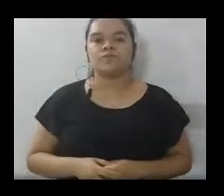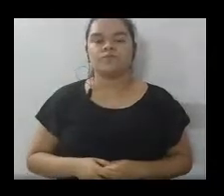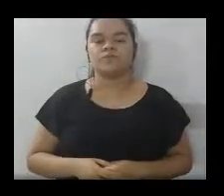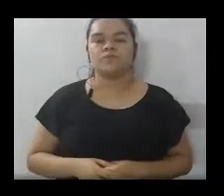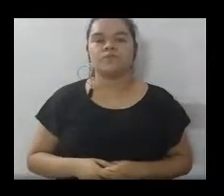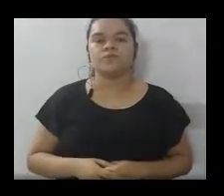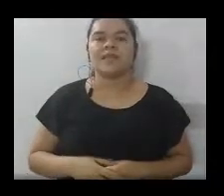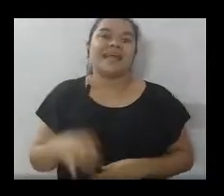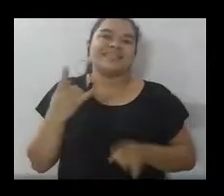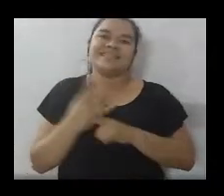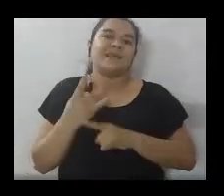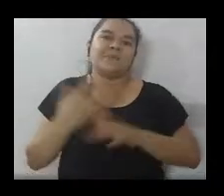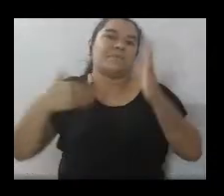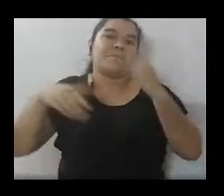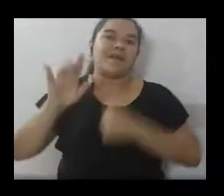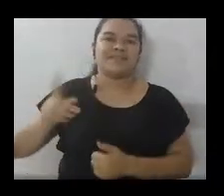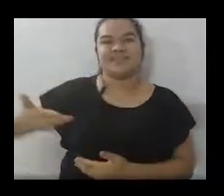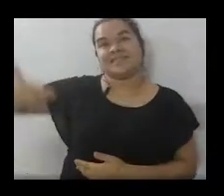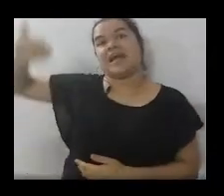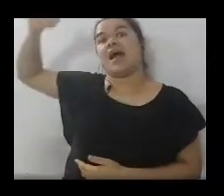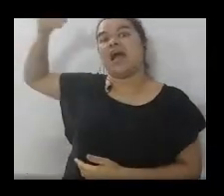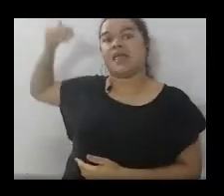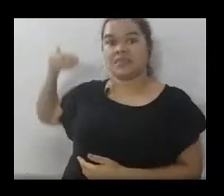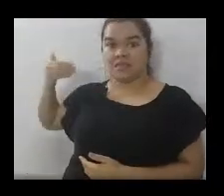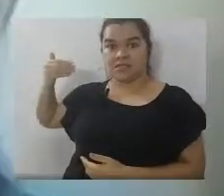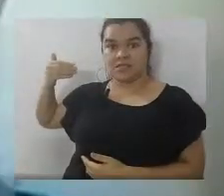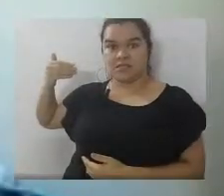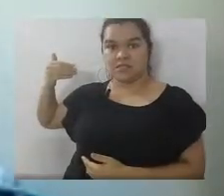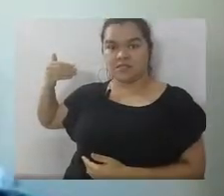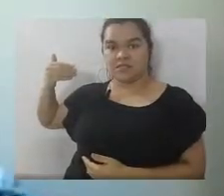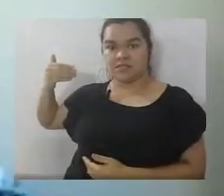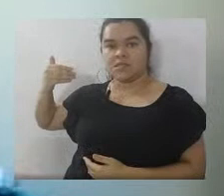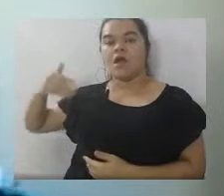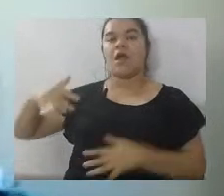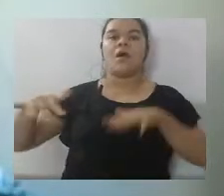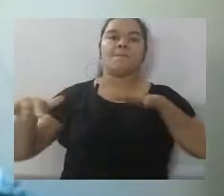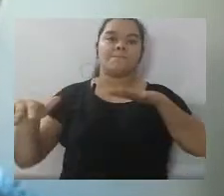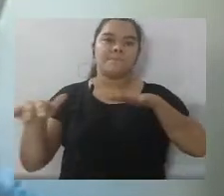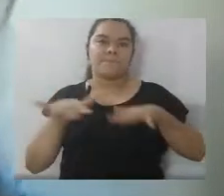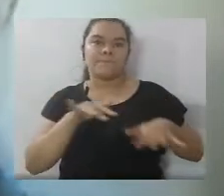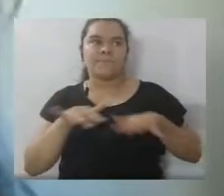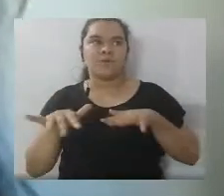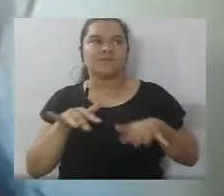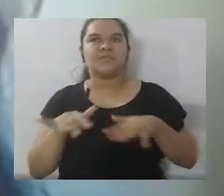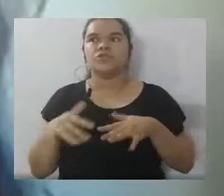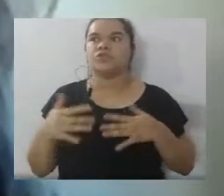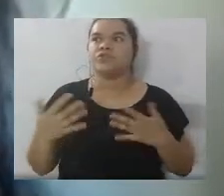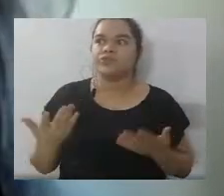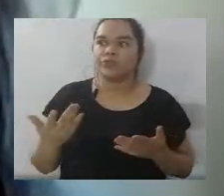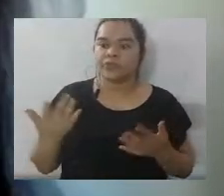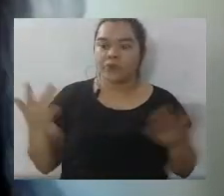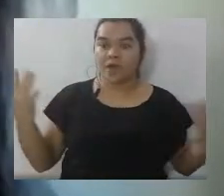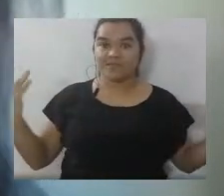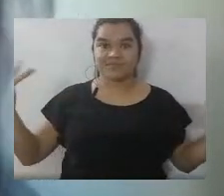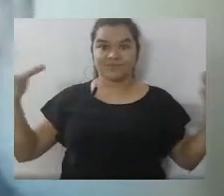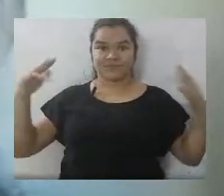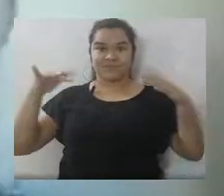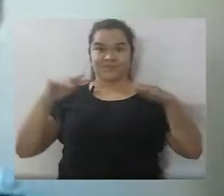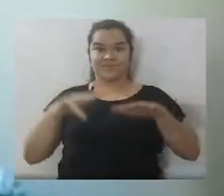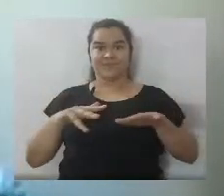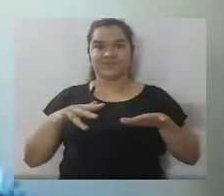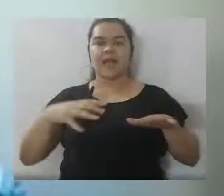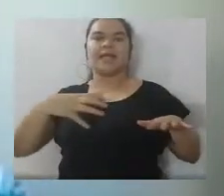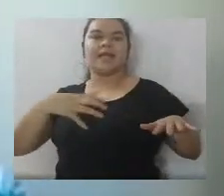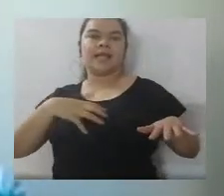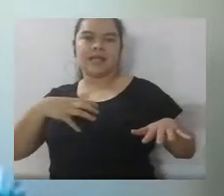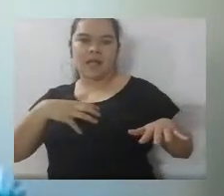Usualmente iniciamos en un periodo que comprende las actividades antes de que empiecen